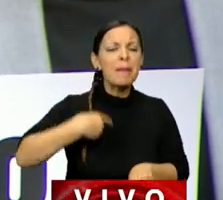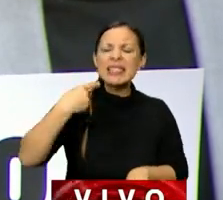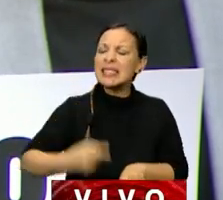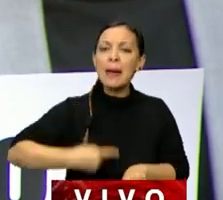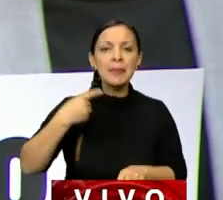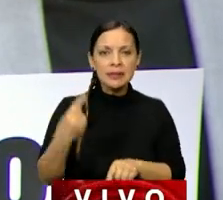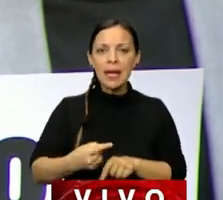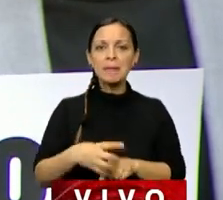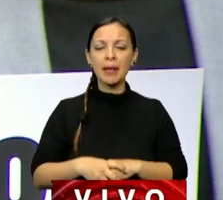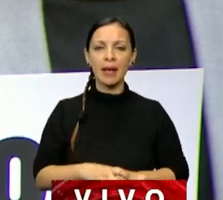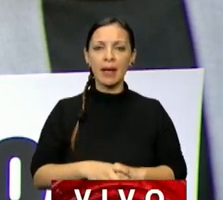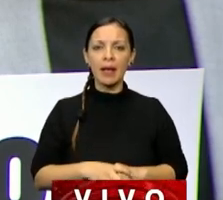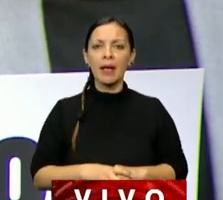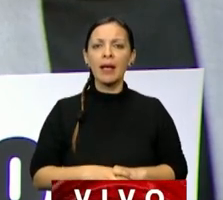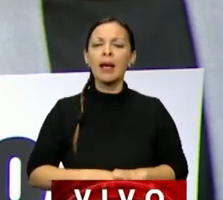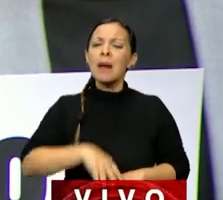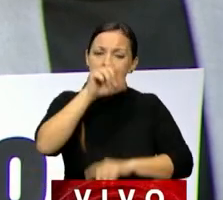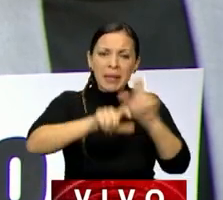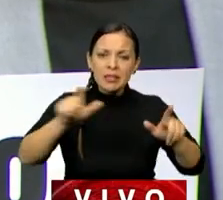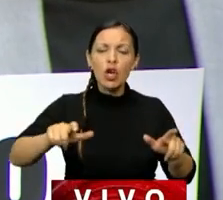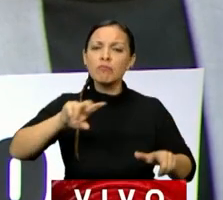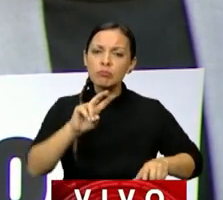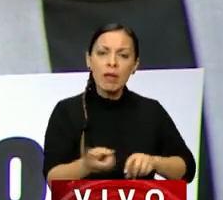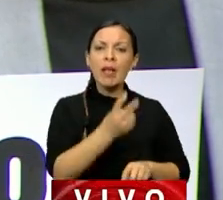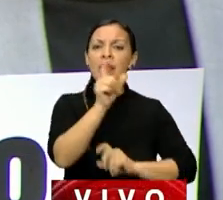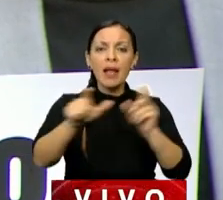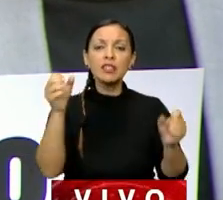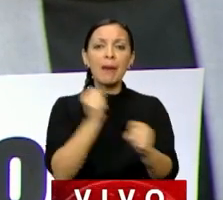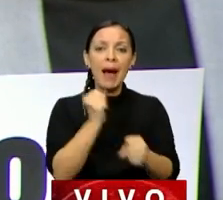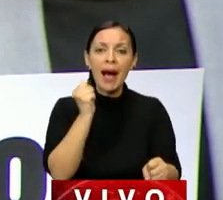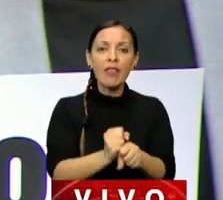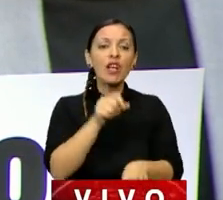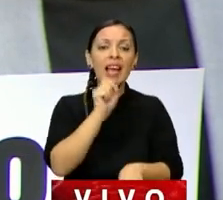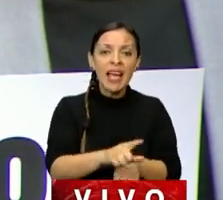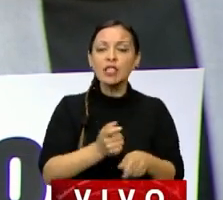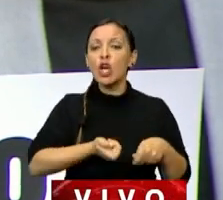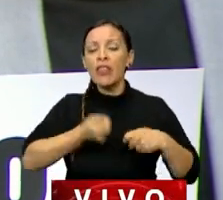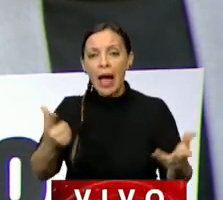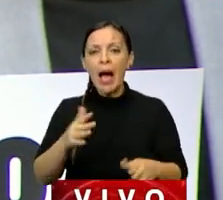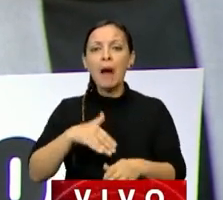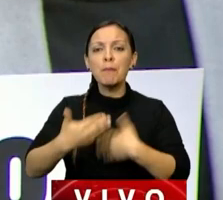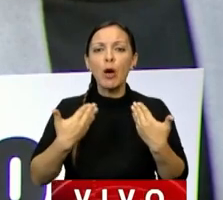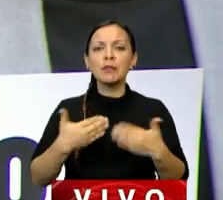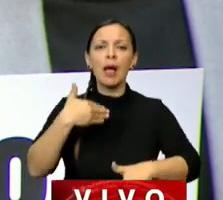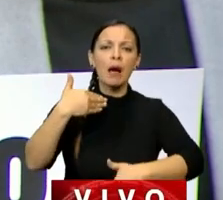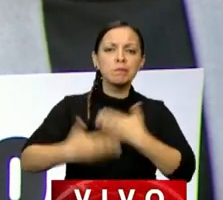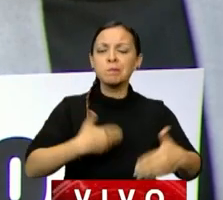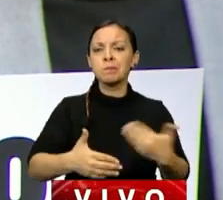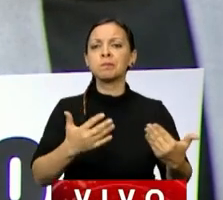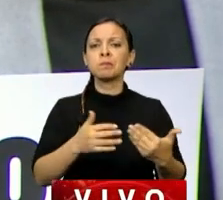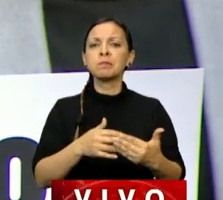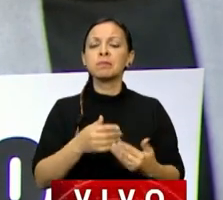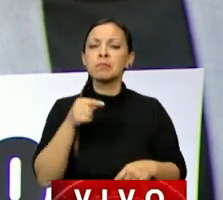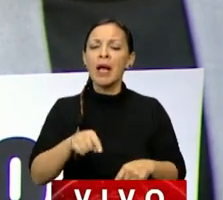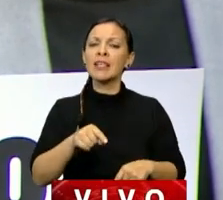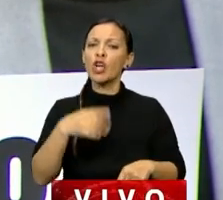vez la sangre de las y los trabajadores la que riega el suelo de nuestra nación, y contra